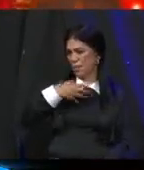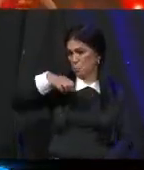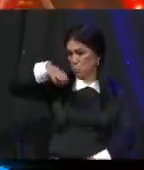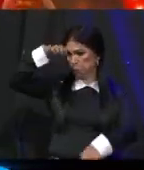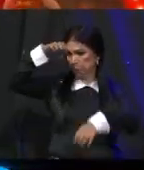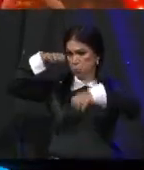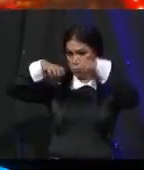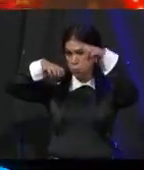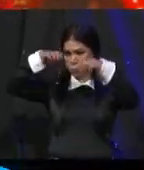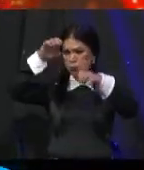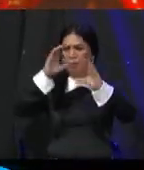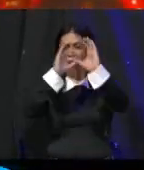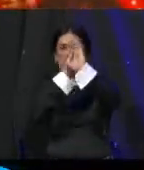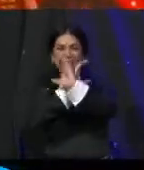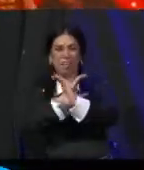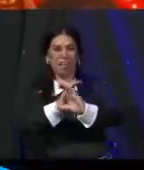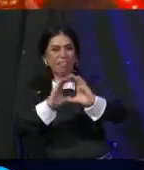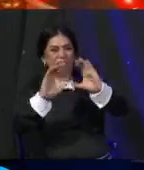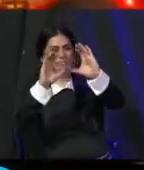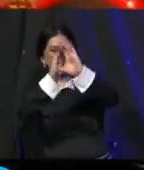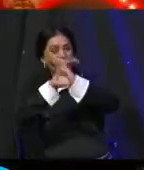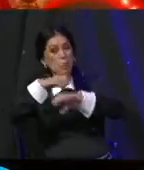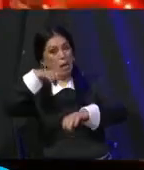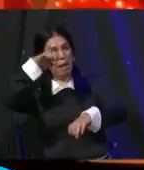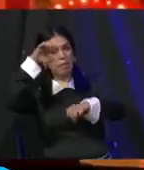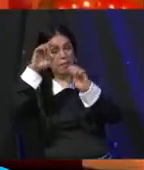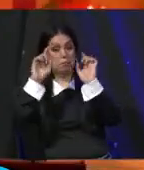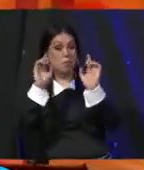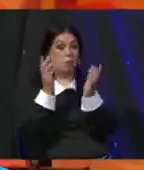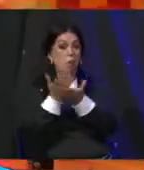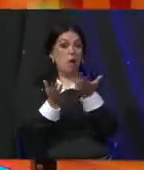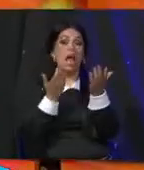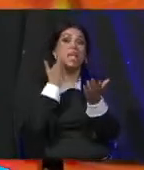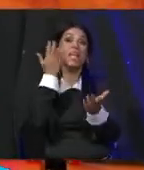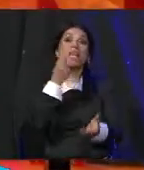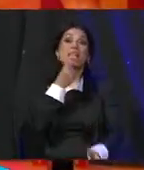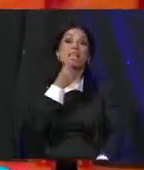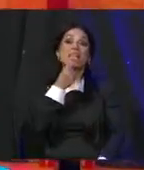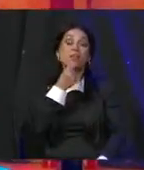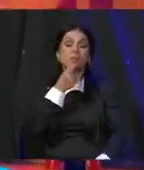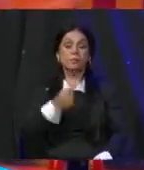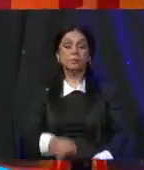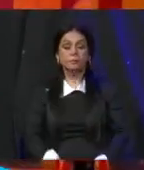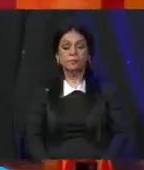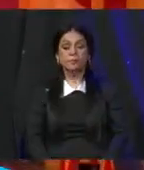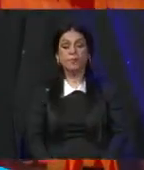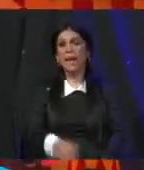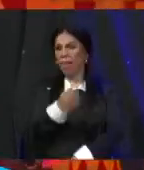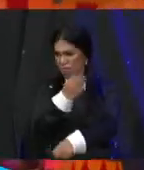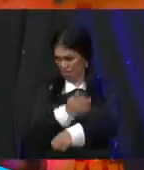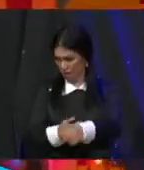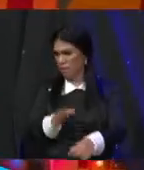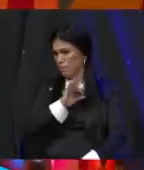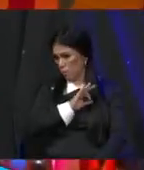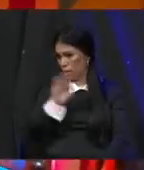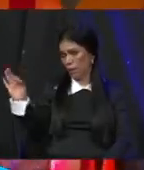adultos, ¿no? Hacen palenques, uh-huh, donde hacen shows para grandes. Y me decían, no, pues una tardeada. Y pues me lo